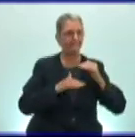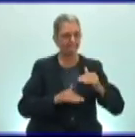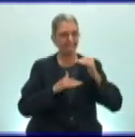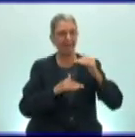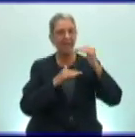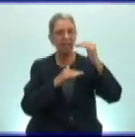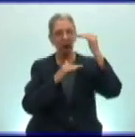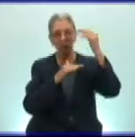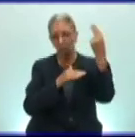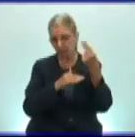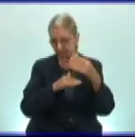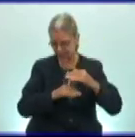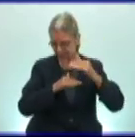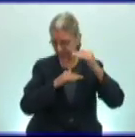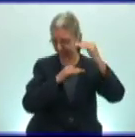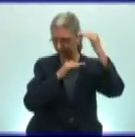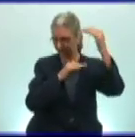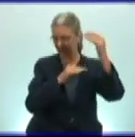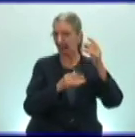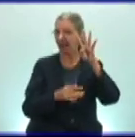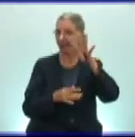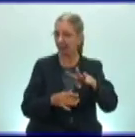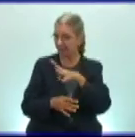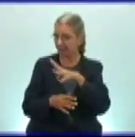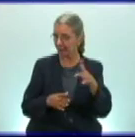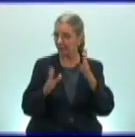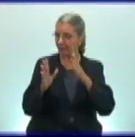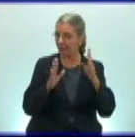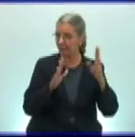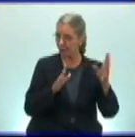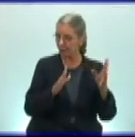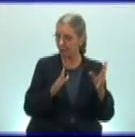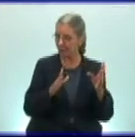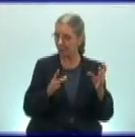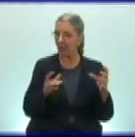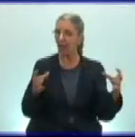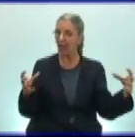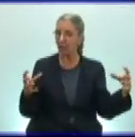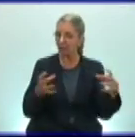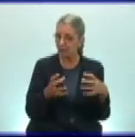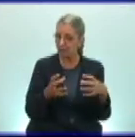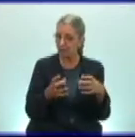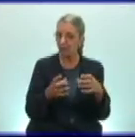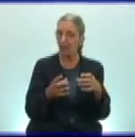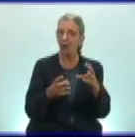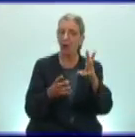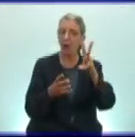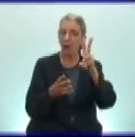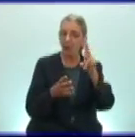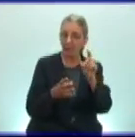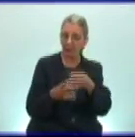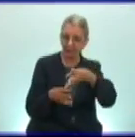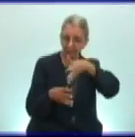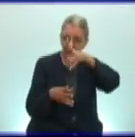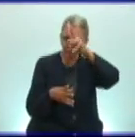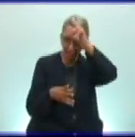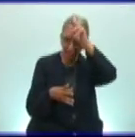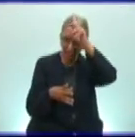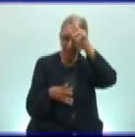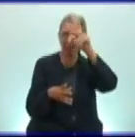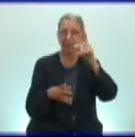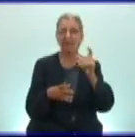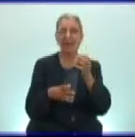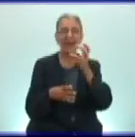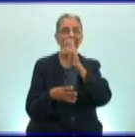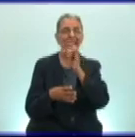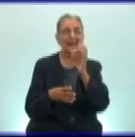continúen trabajando con la tabla periódica. Recuerden que el grupo se pone con número romano acompañado con la letra A o B, y